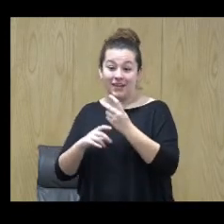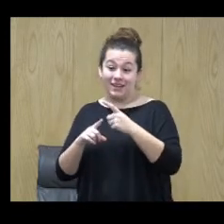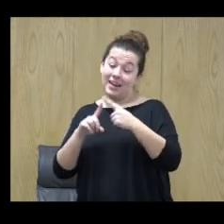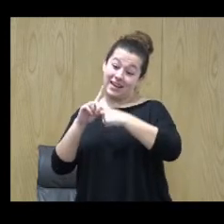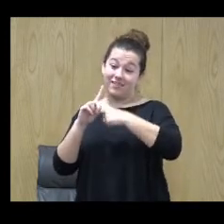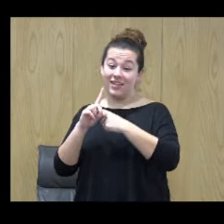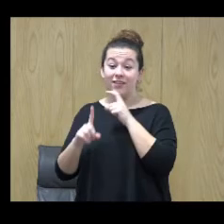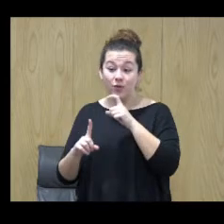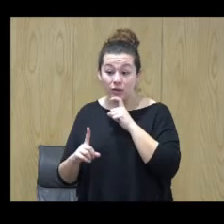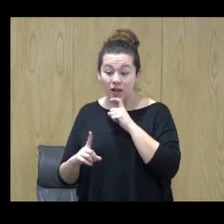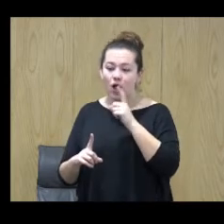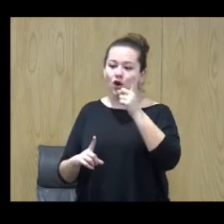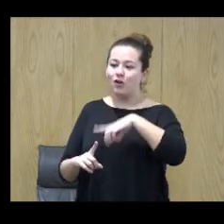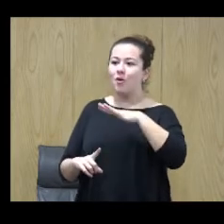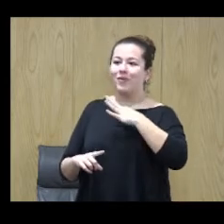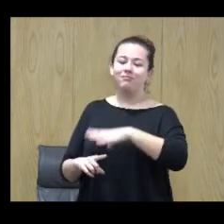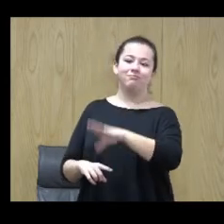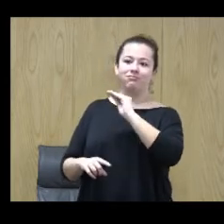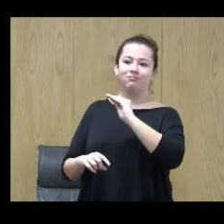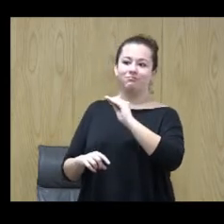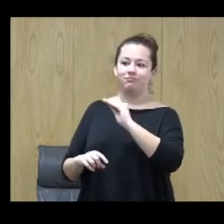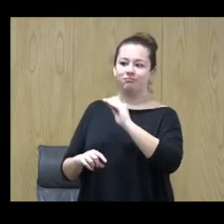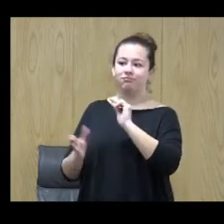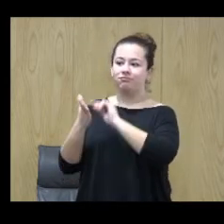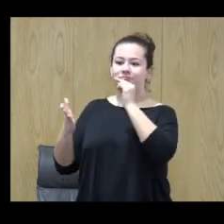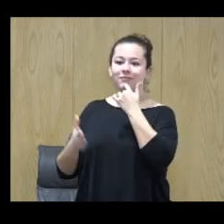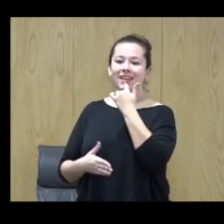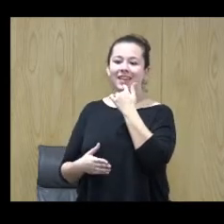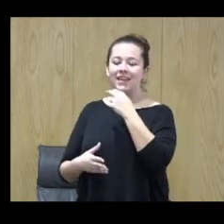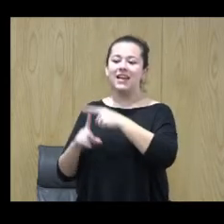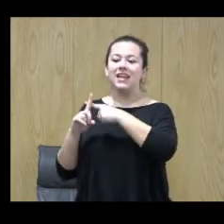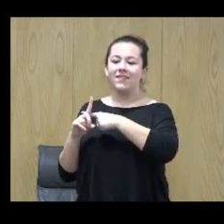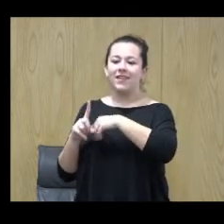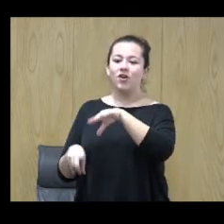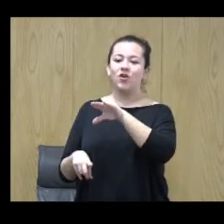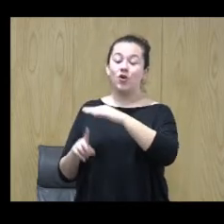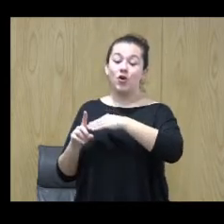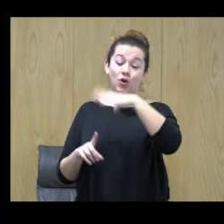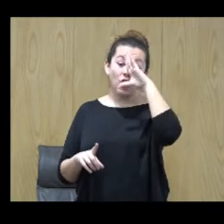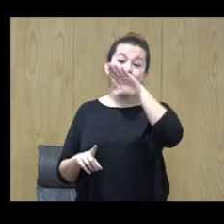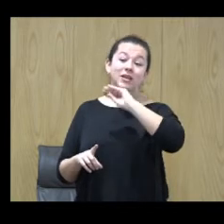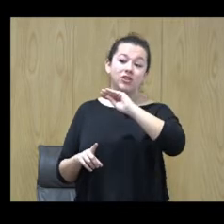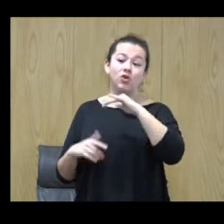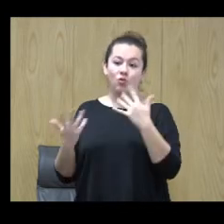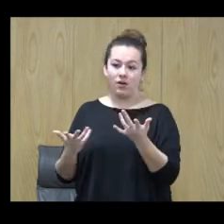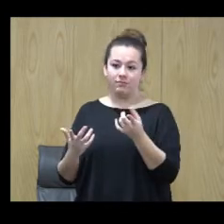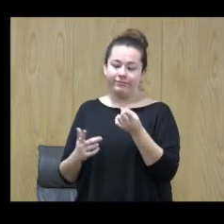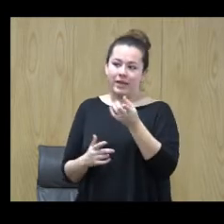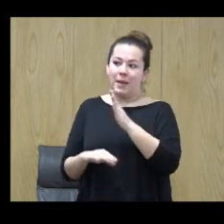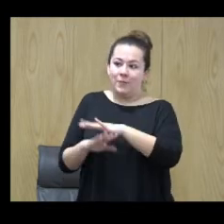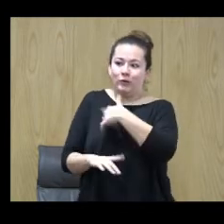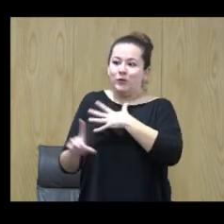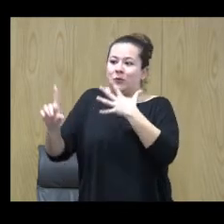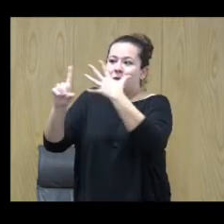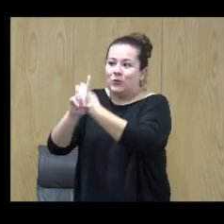tienen, pudiéramos predecir cuál es el nivel de comprensión. Para nosotros eso es la utopía, la que estamos buscando